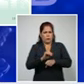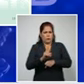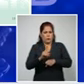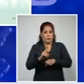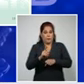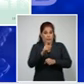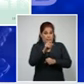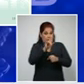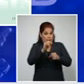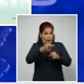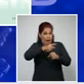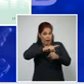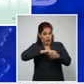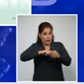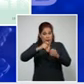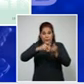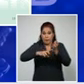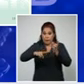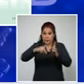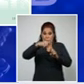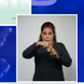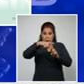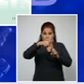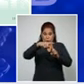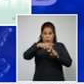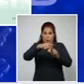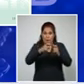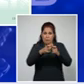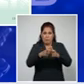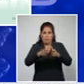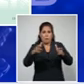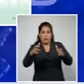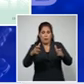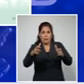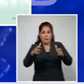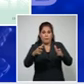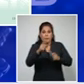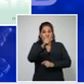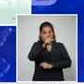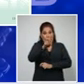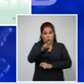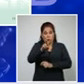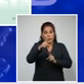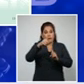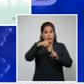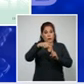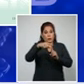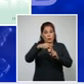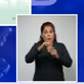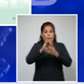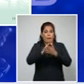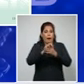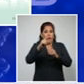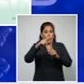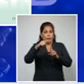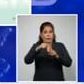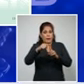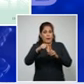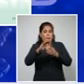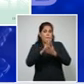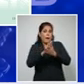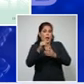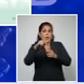de ayer del municipio Las Tunas, el mayor número, 12, y de Manatí y Majibacoa, 2